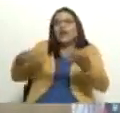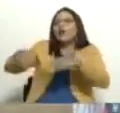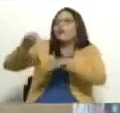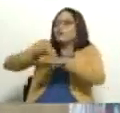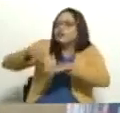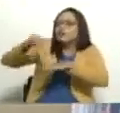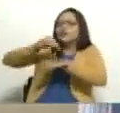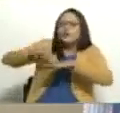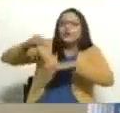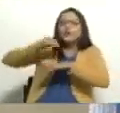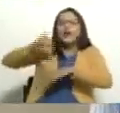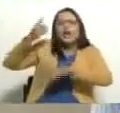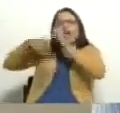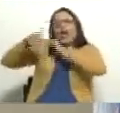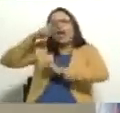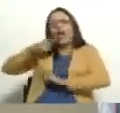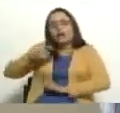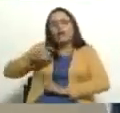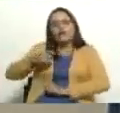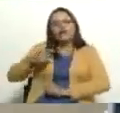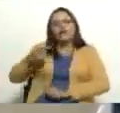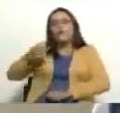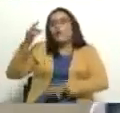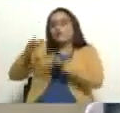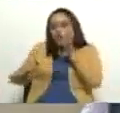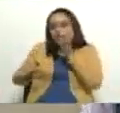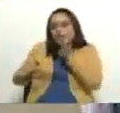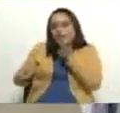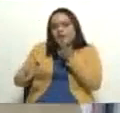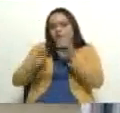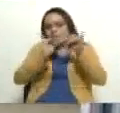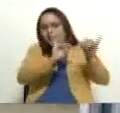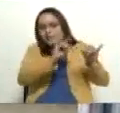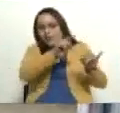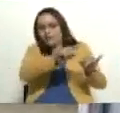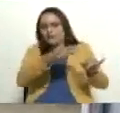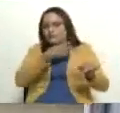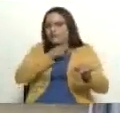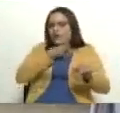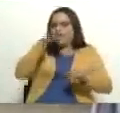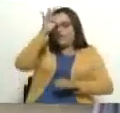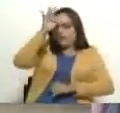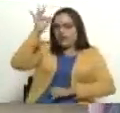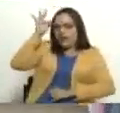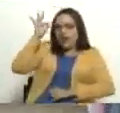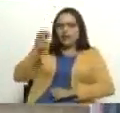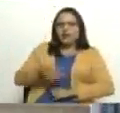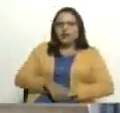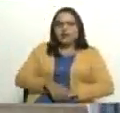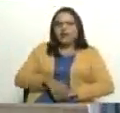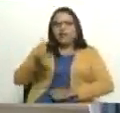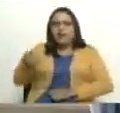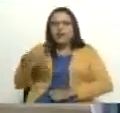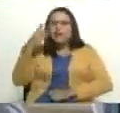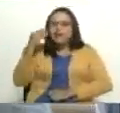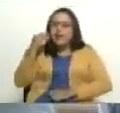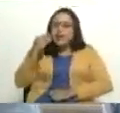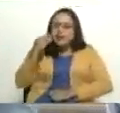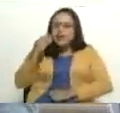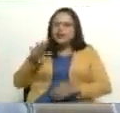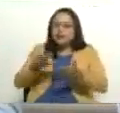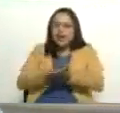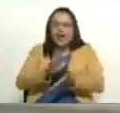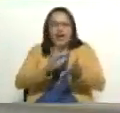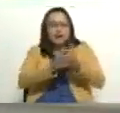bien bueno que fue iniciativa del propio Tarek. Y además con esa experiencia de unos